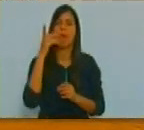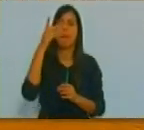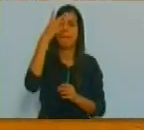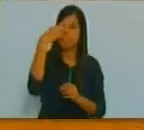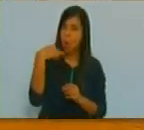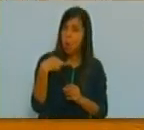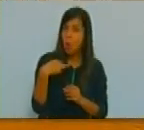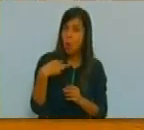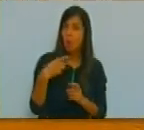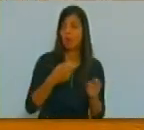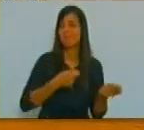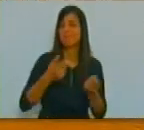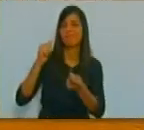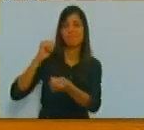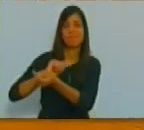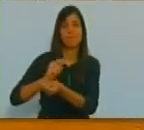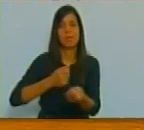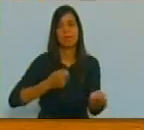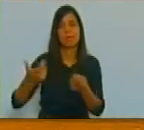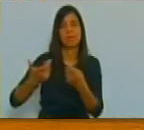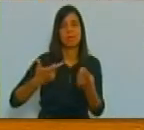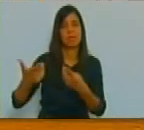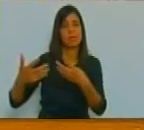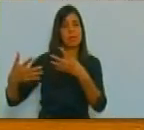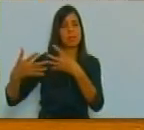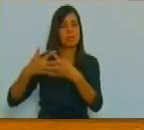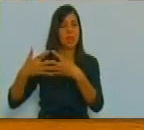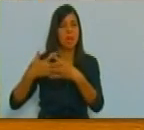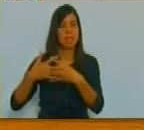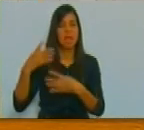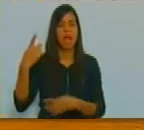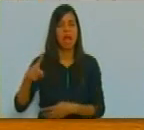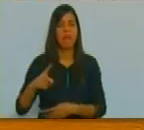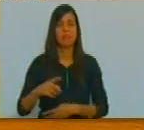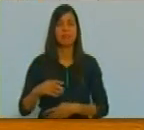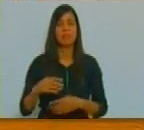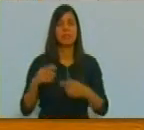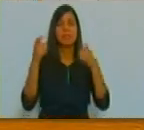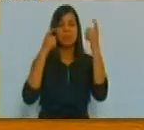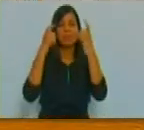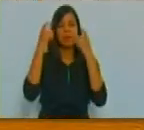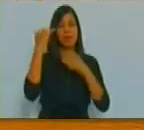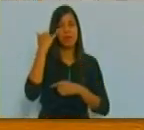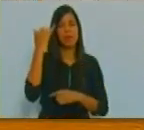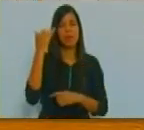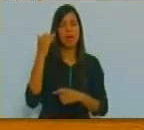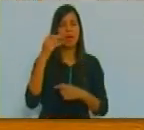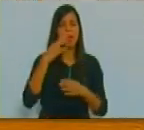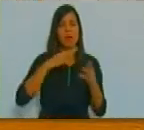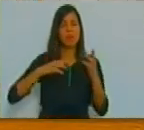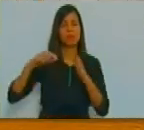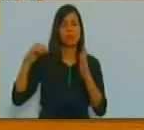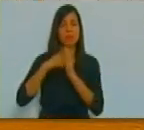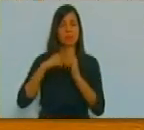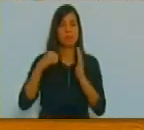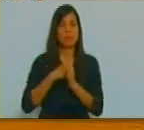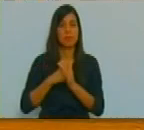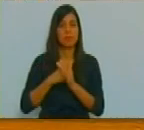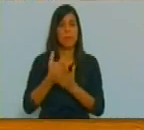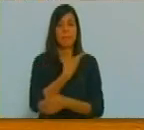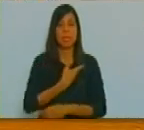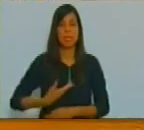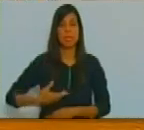cárceles que cuentan hoy gracias al comandante chávez gracias a la revolución bolivariana y al